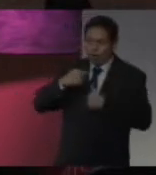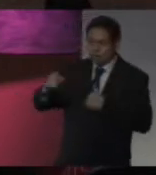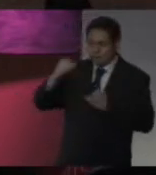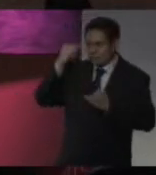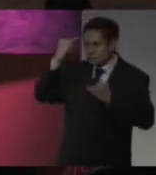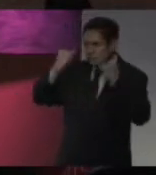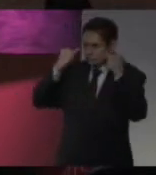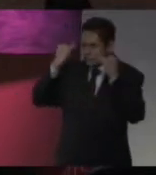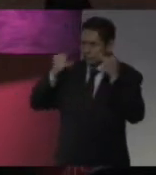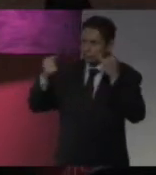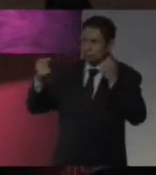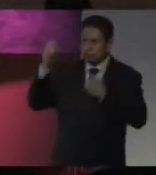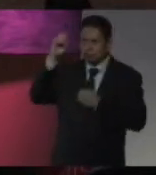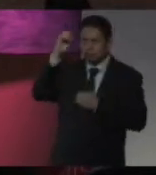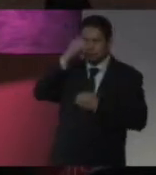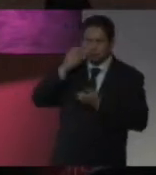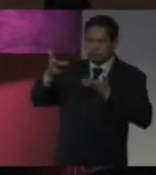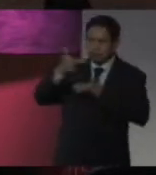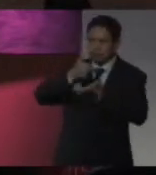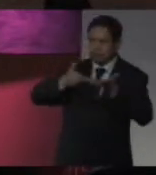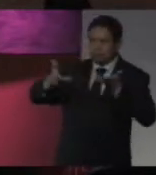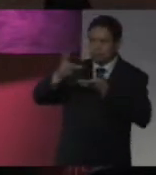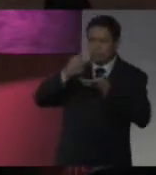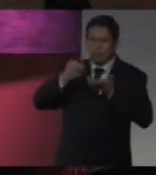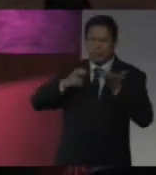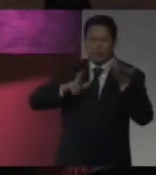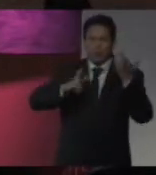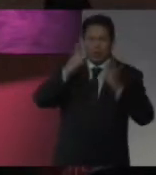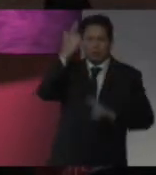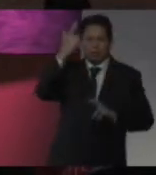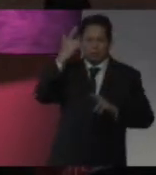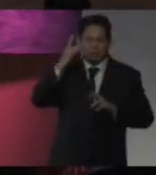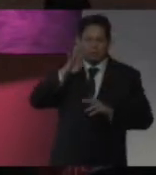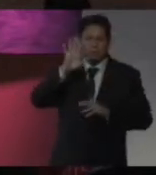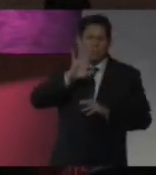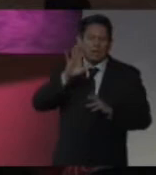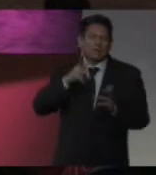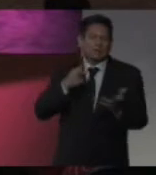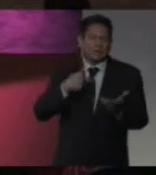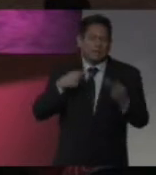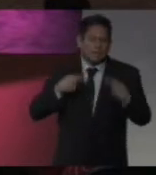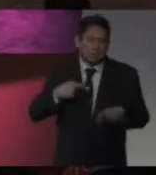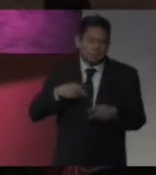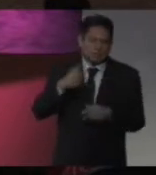está haciendo una revolución. A lo mejor es una revolución de clase media,